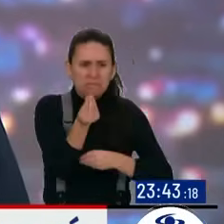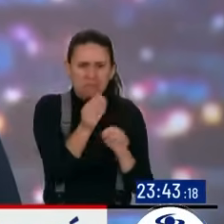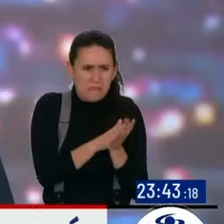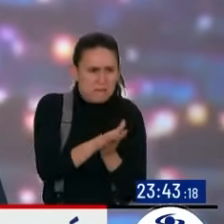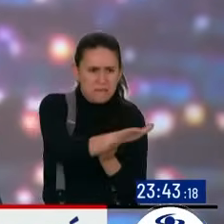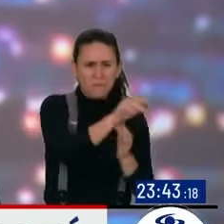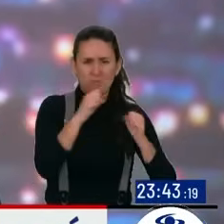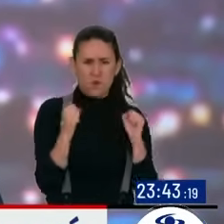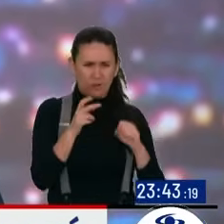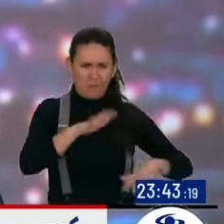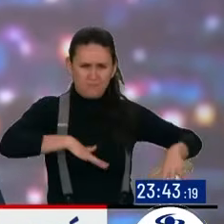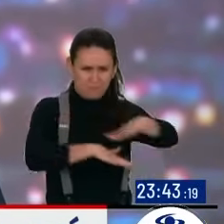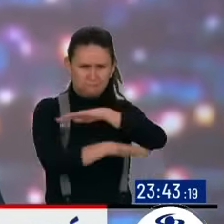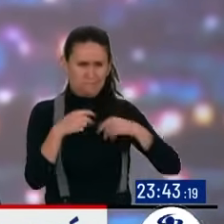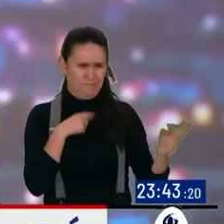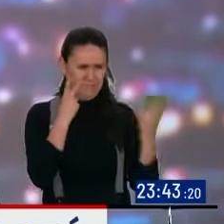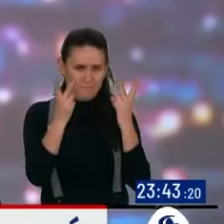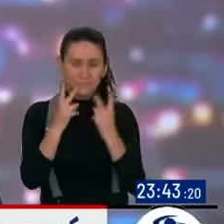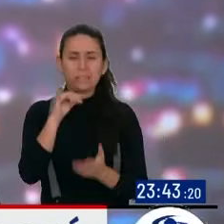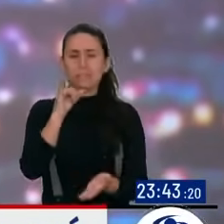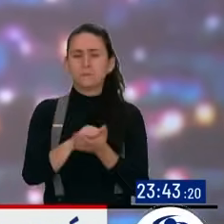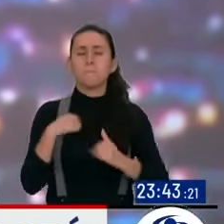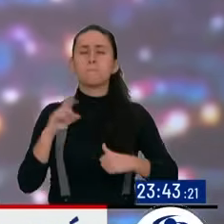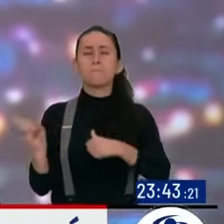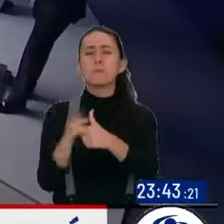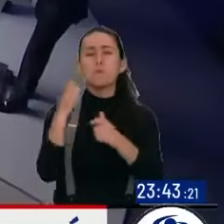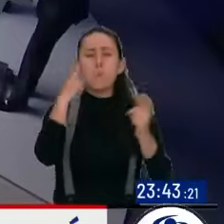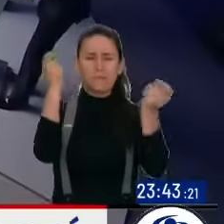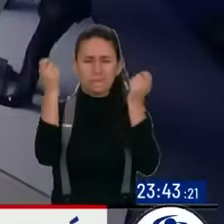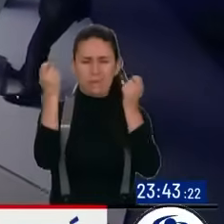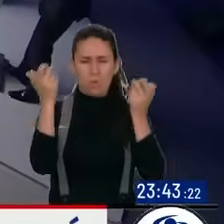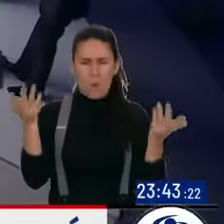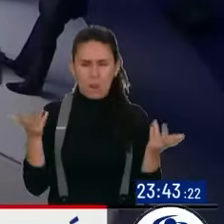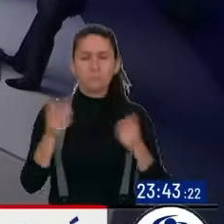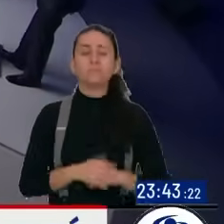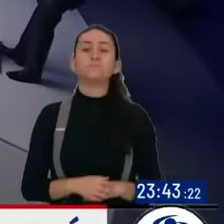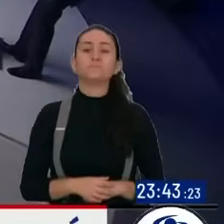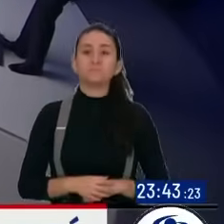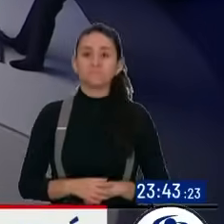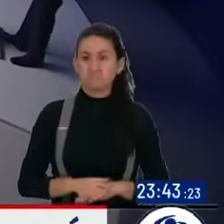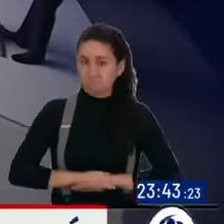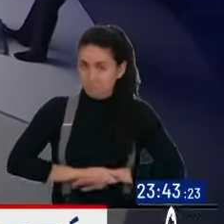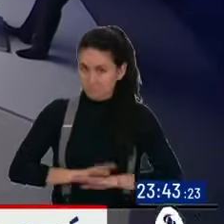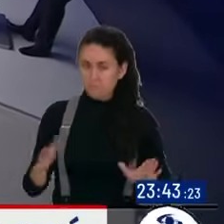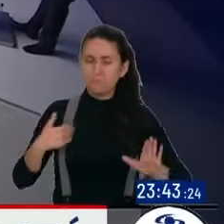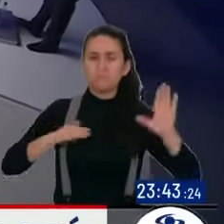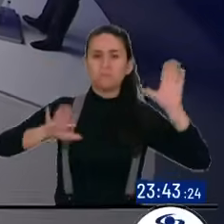barrios de Bogotá. Por eso lo que vamos a emprender es, primero, reformar. Finalmente, los candidatos se